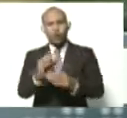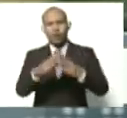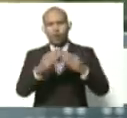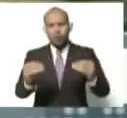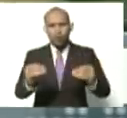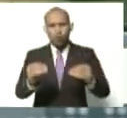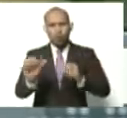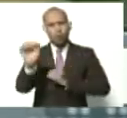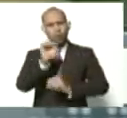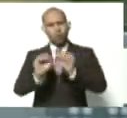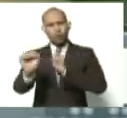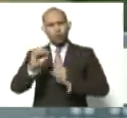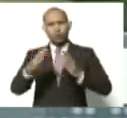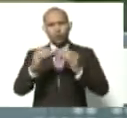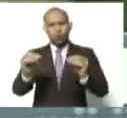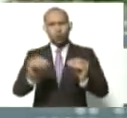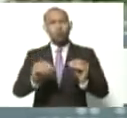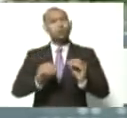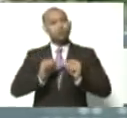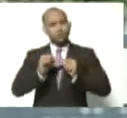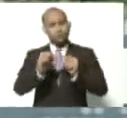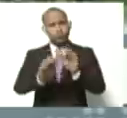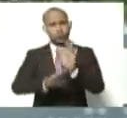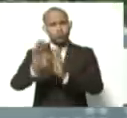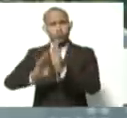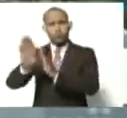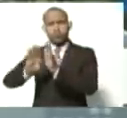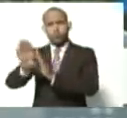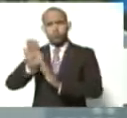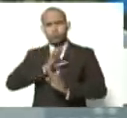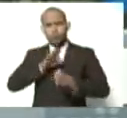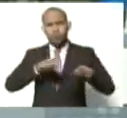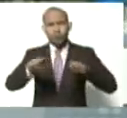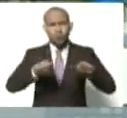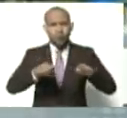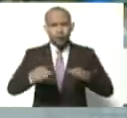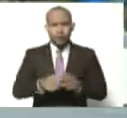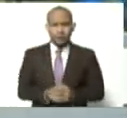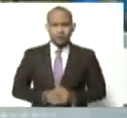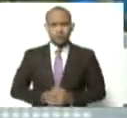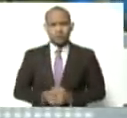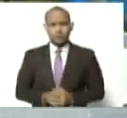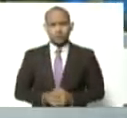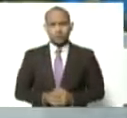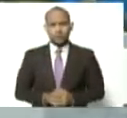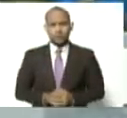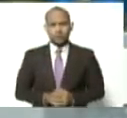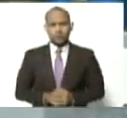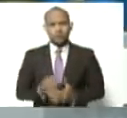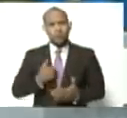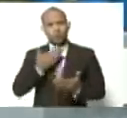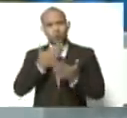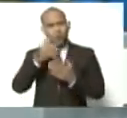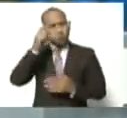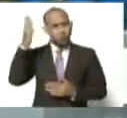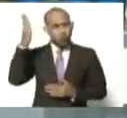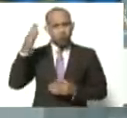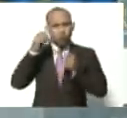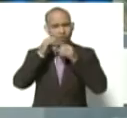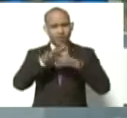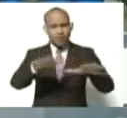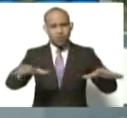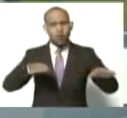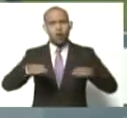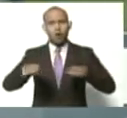y a seguir avanzando. A la gente de Tinaquillo, a la gente de Cojede, pido a Dios que le dé sus